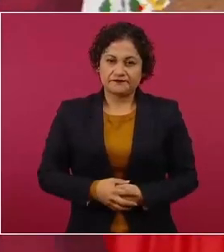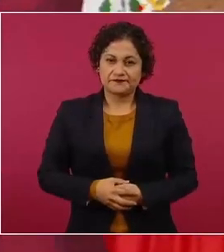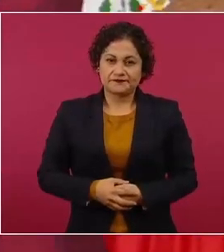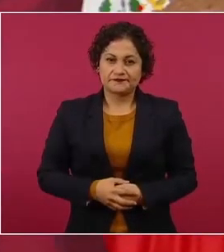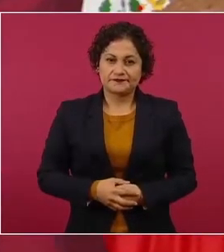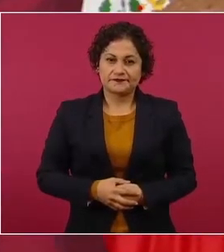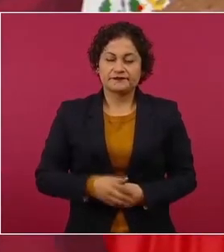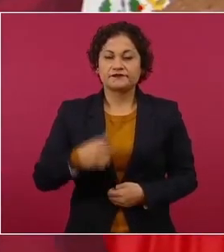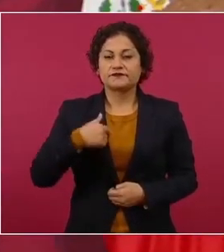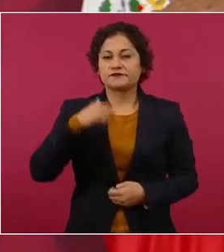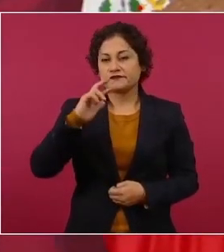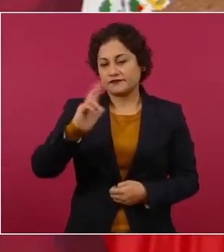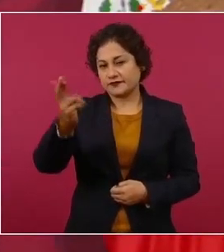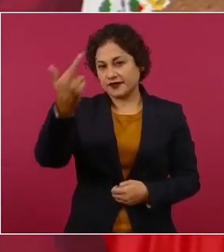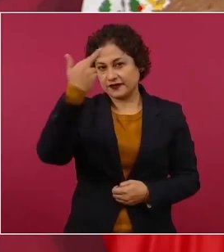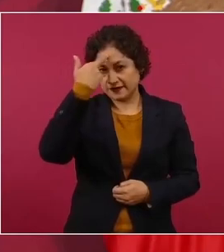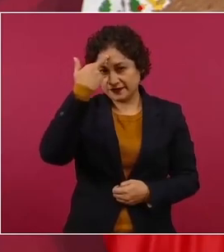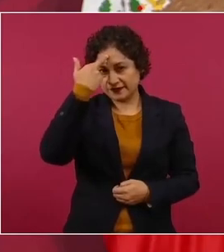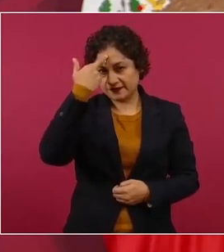Me acuerdo que cuando